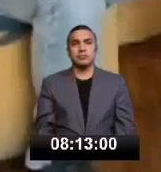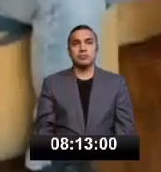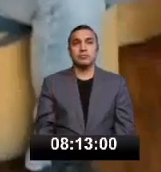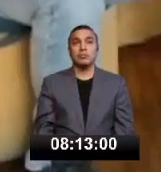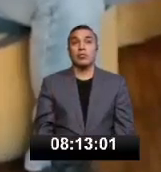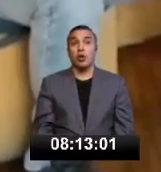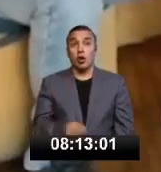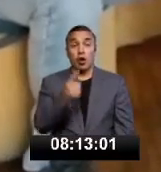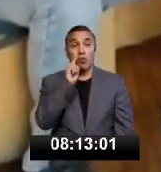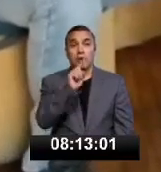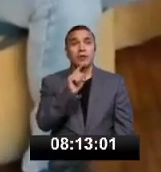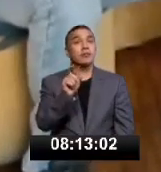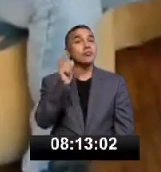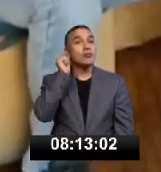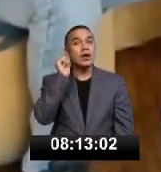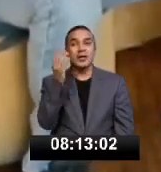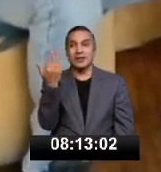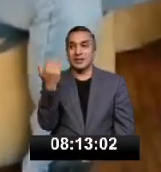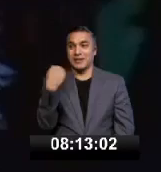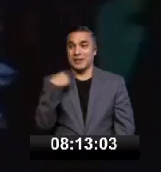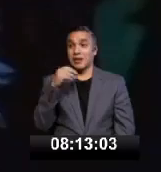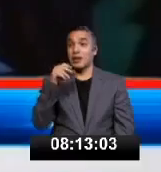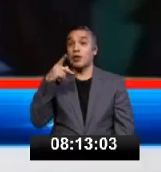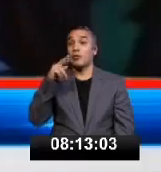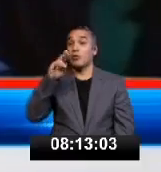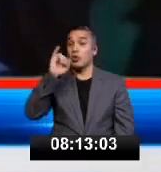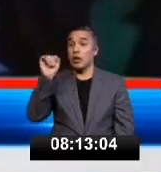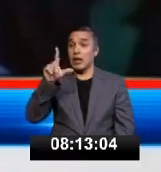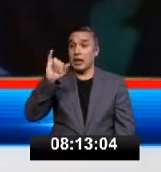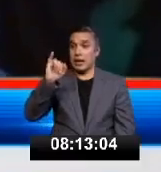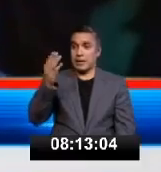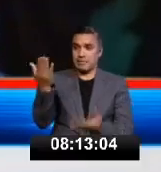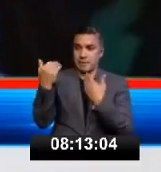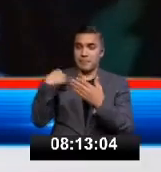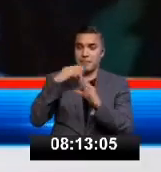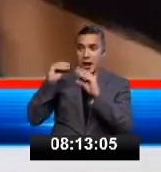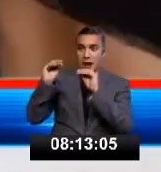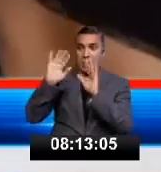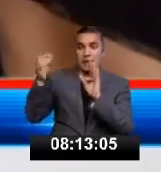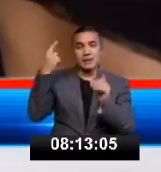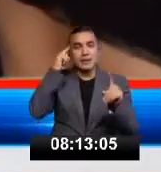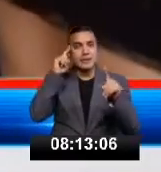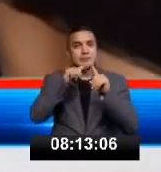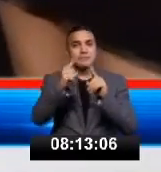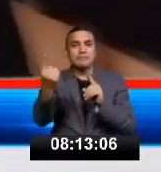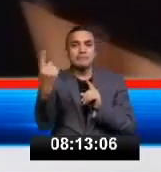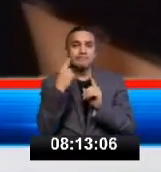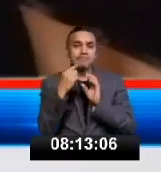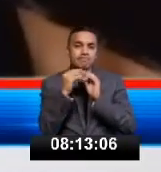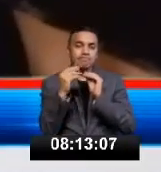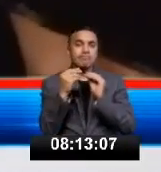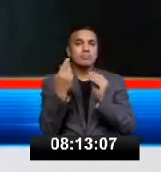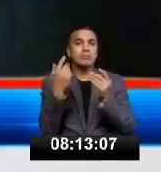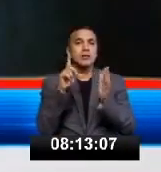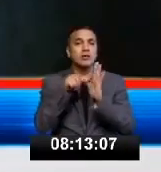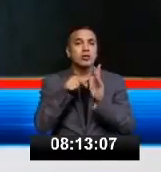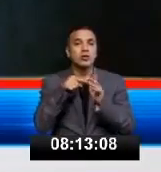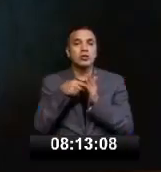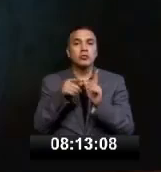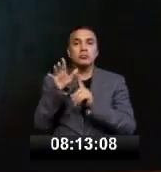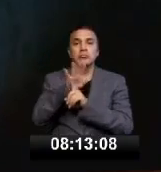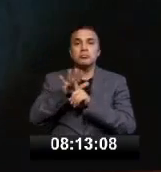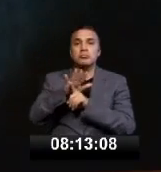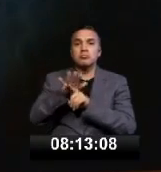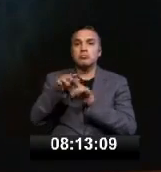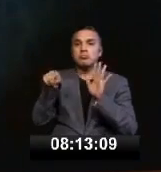El detenido citaba a las mujeres en su casa ubicada en Pujilí. Allí, al parecer, las amenazaba y forzaba para que accedan a sus peticiones. Dice que va